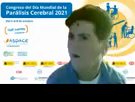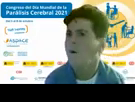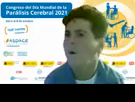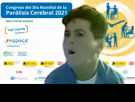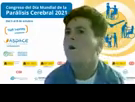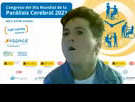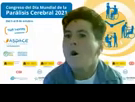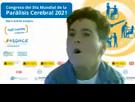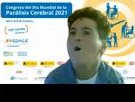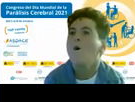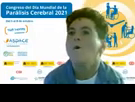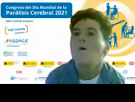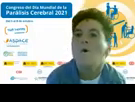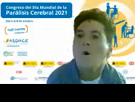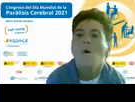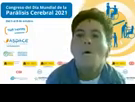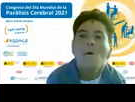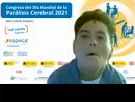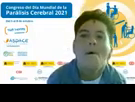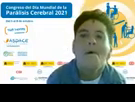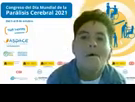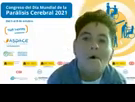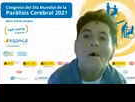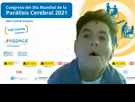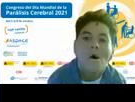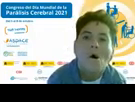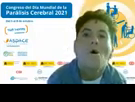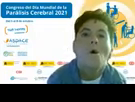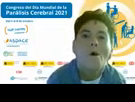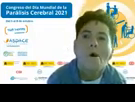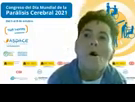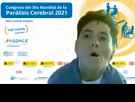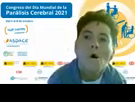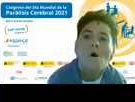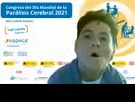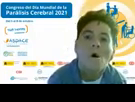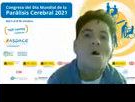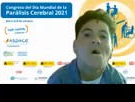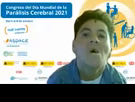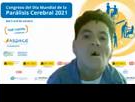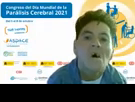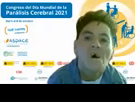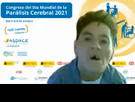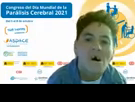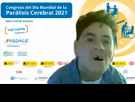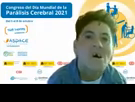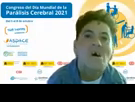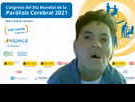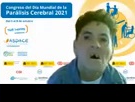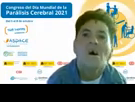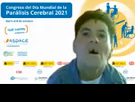Voy a seguir luchando por todo lo que me impida ser, hacer y decir para vivir como deseo. Nací para